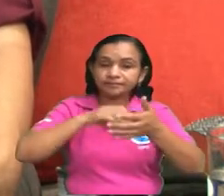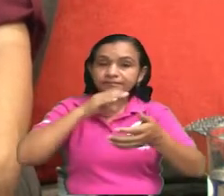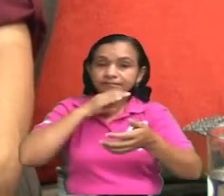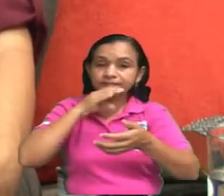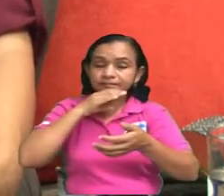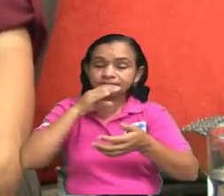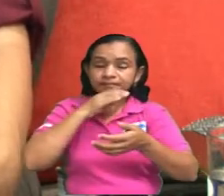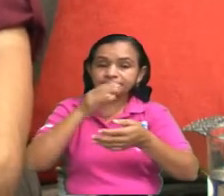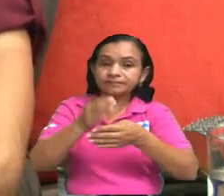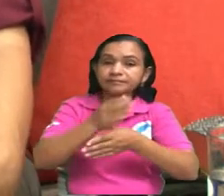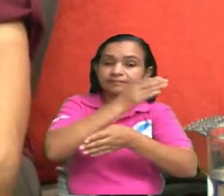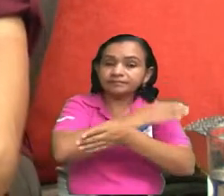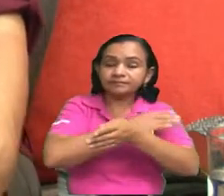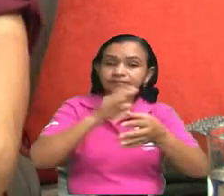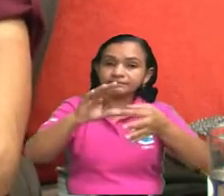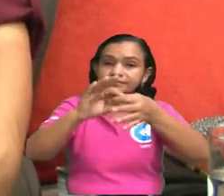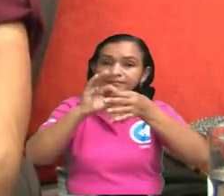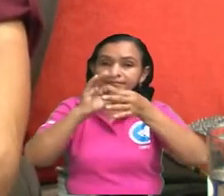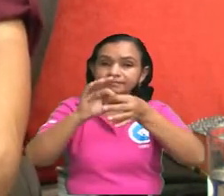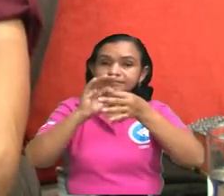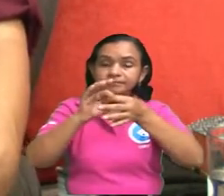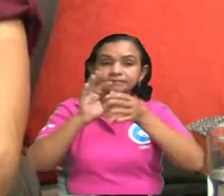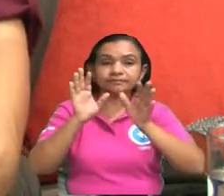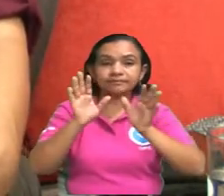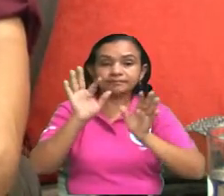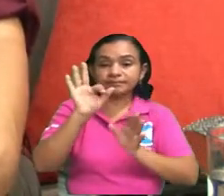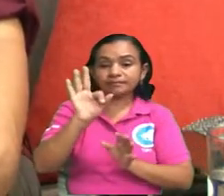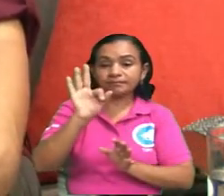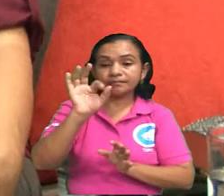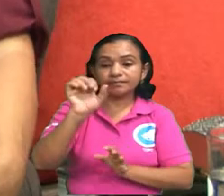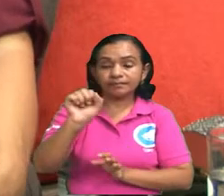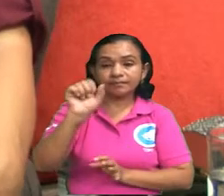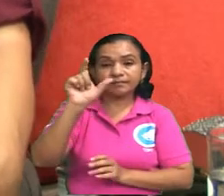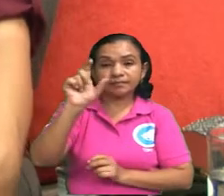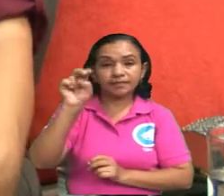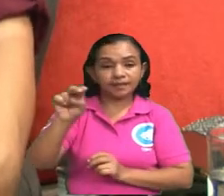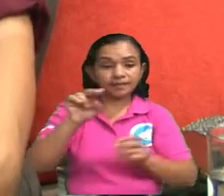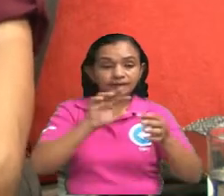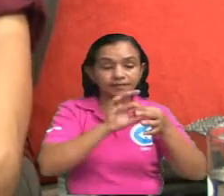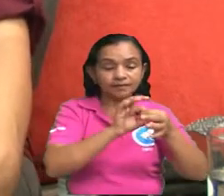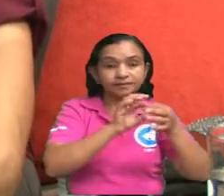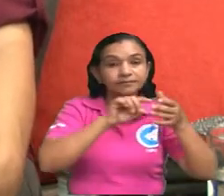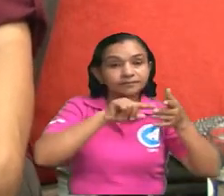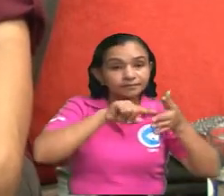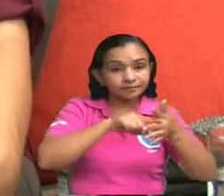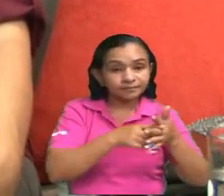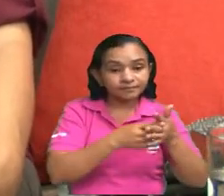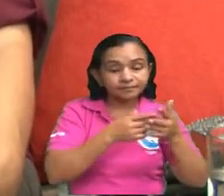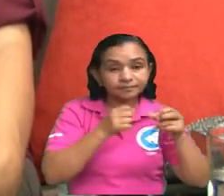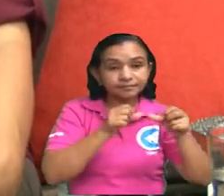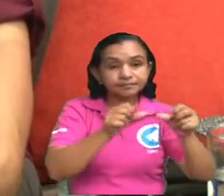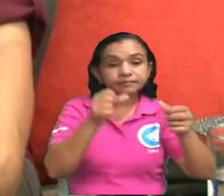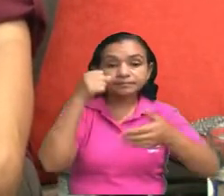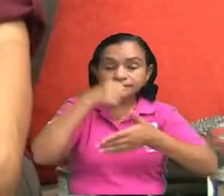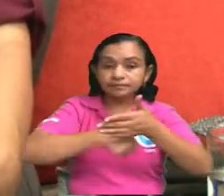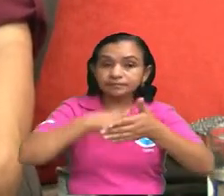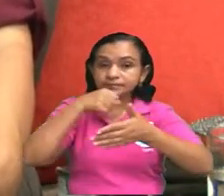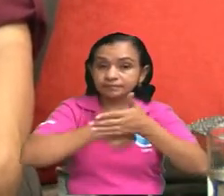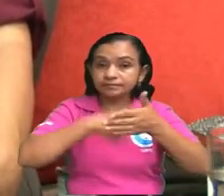desde mucho antes, desde que se organiza el Frente Sandinista de Liberación Nacional, y continuamos la batalla